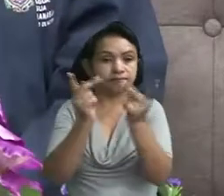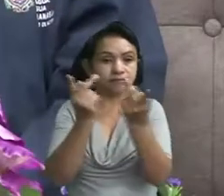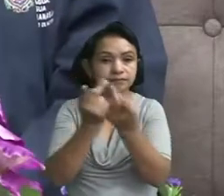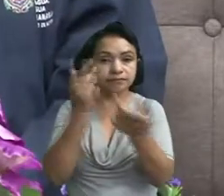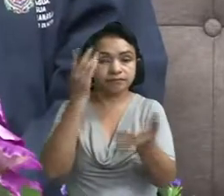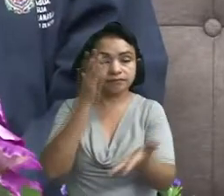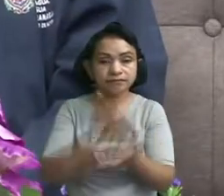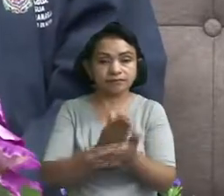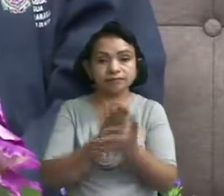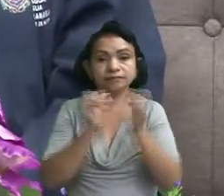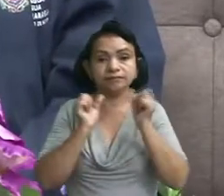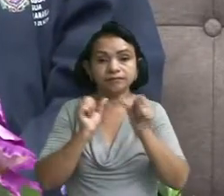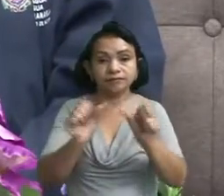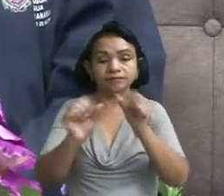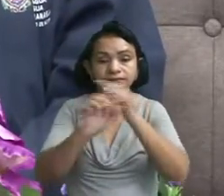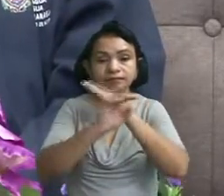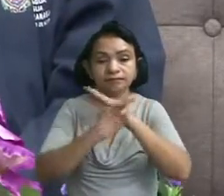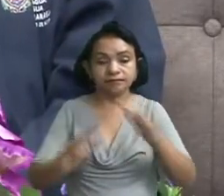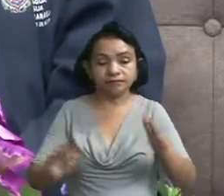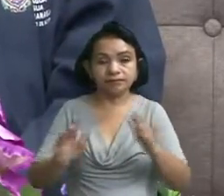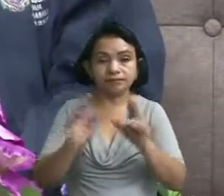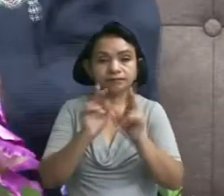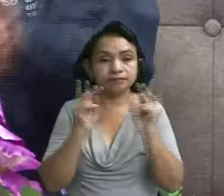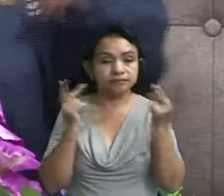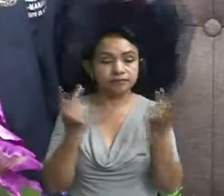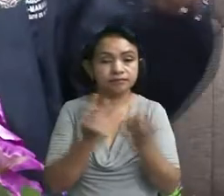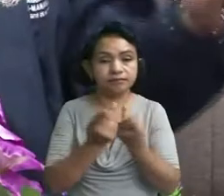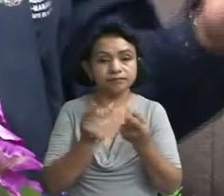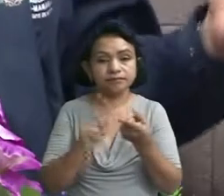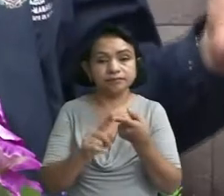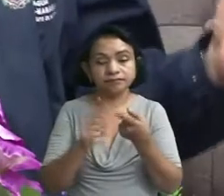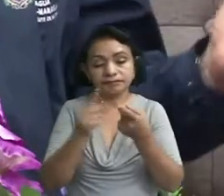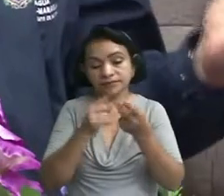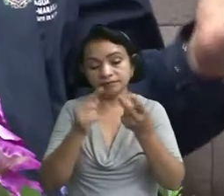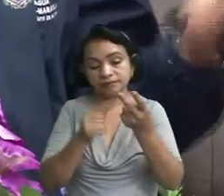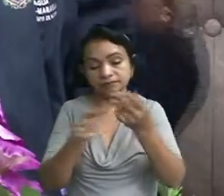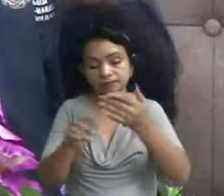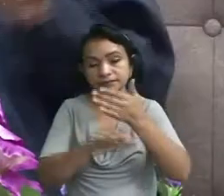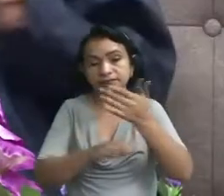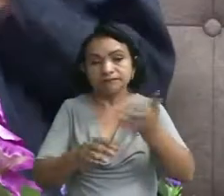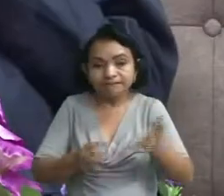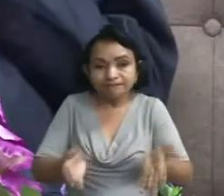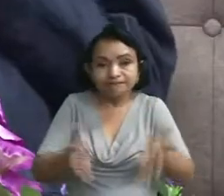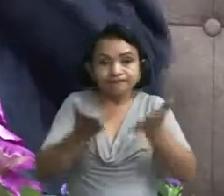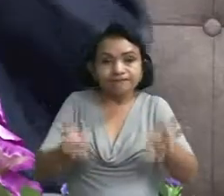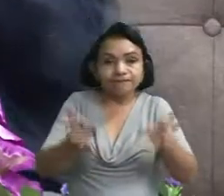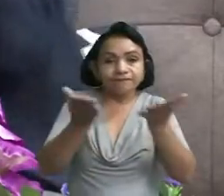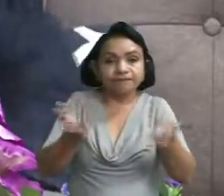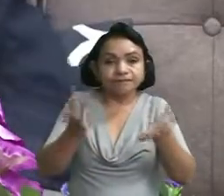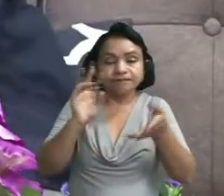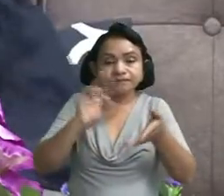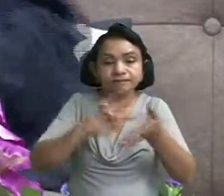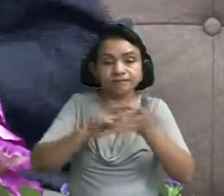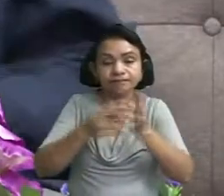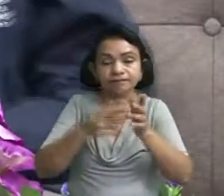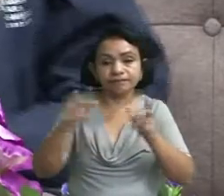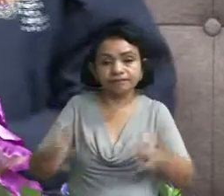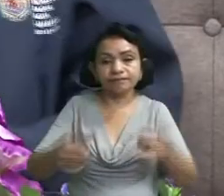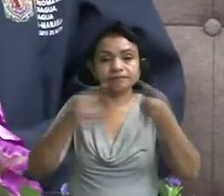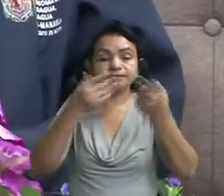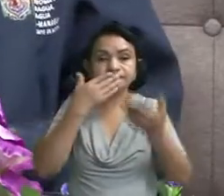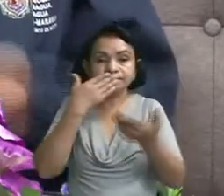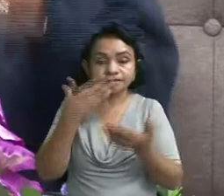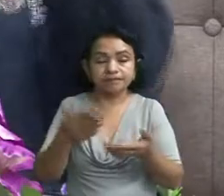y seguiremos comprometidos con la paz del pueblo nicaragüense. Y luego gobernamos desde abajo, con un concepto de oposición